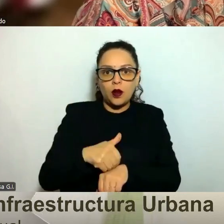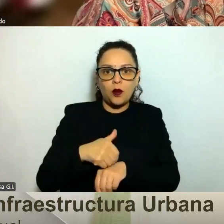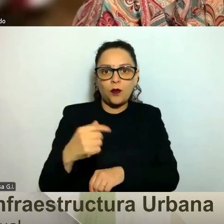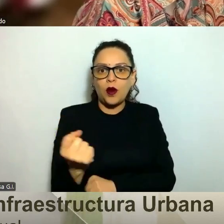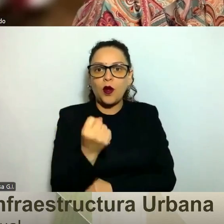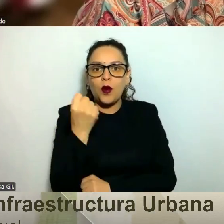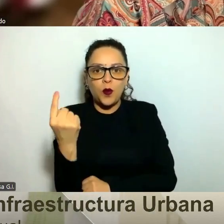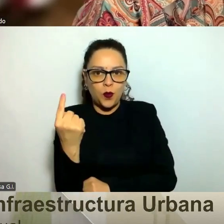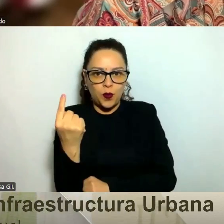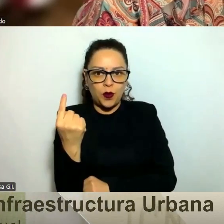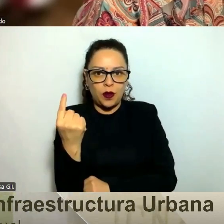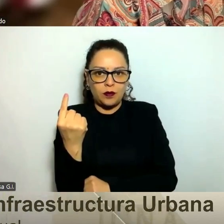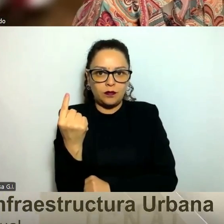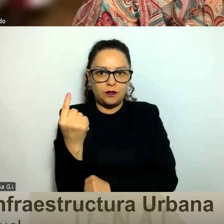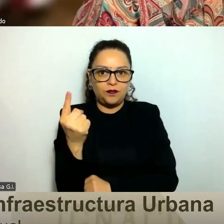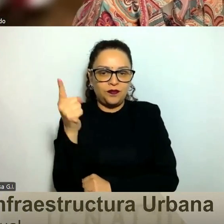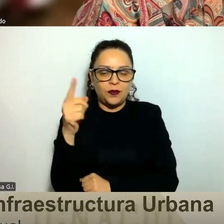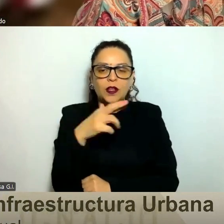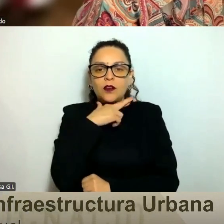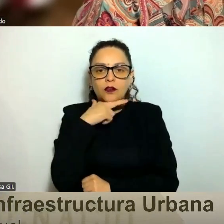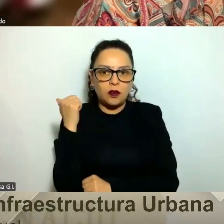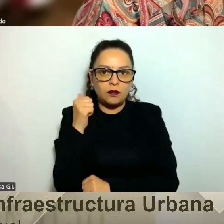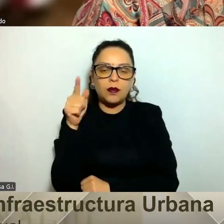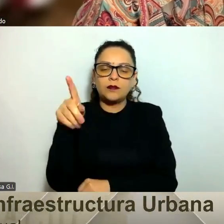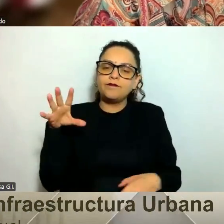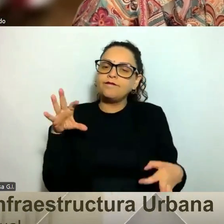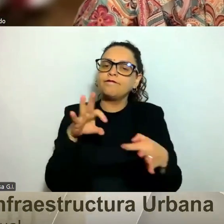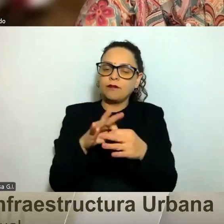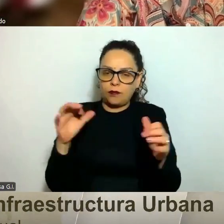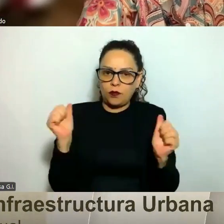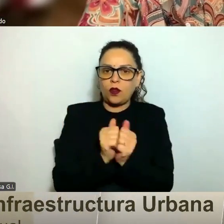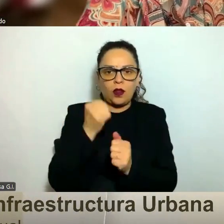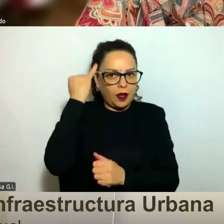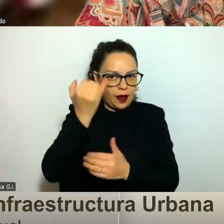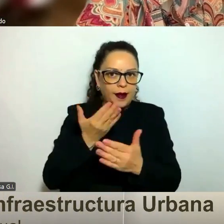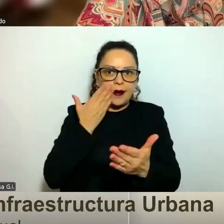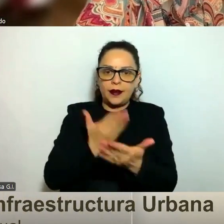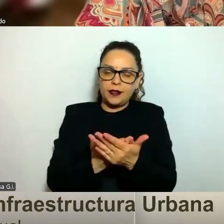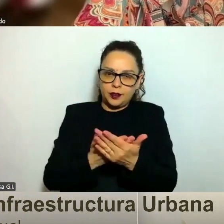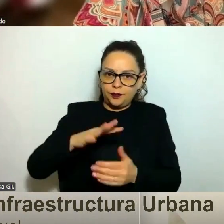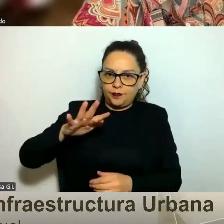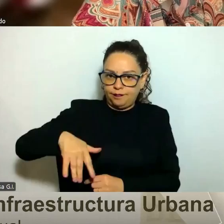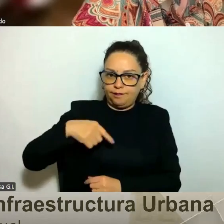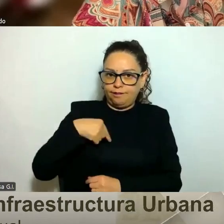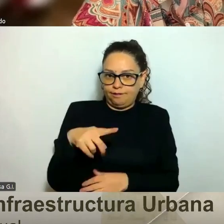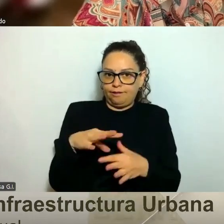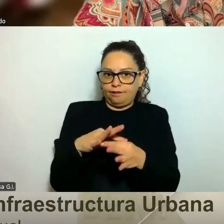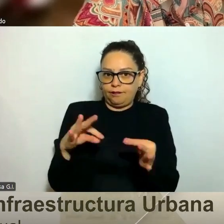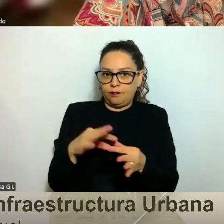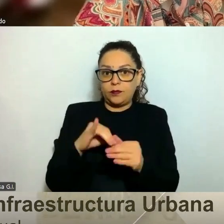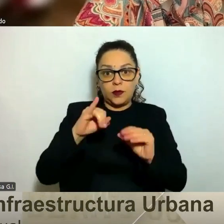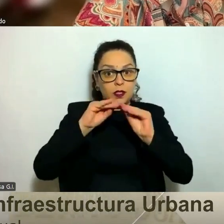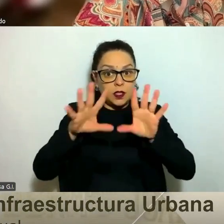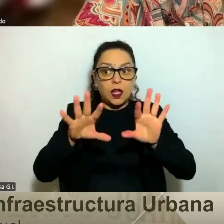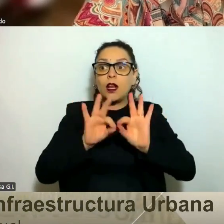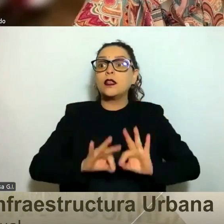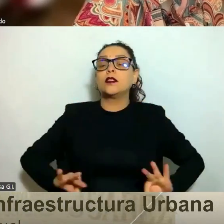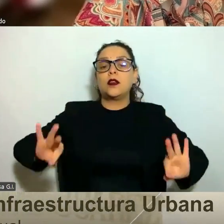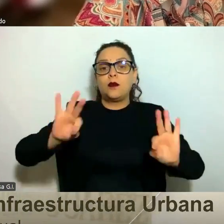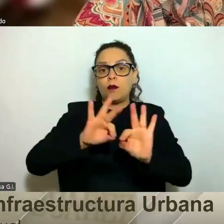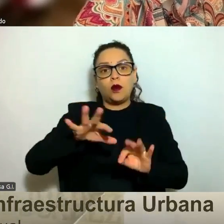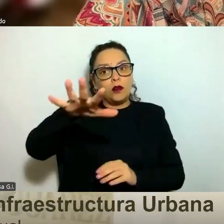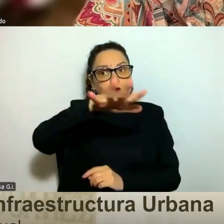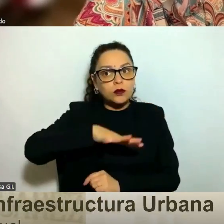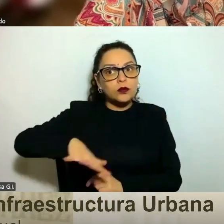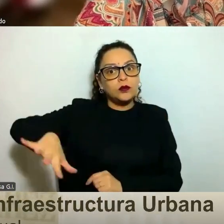relacionadas con la iniciativa. Entonces, sí, por supuesto que Es fundamental la opinión de las y de